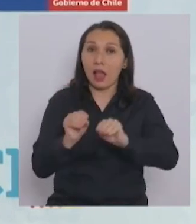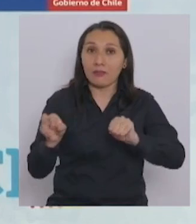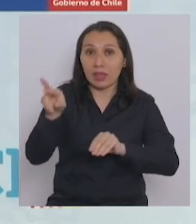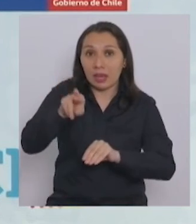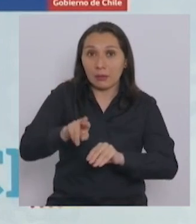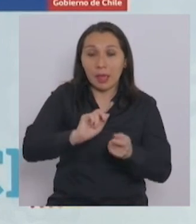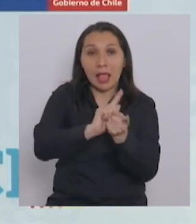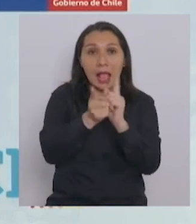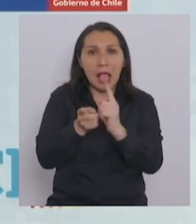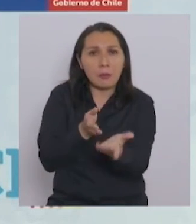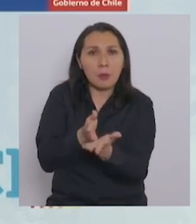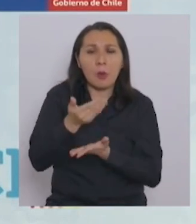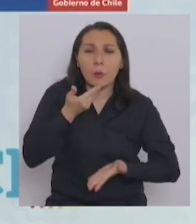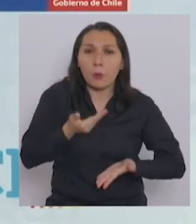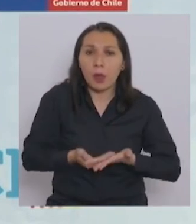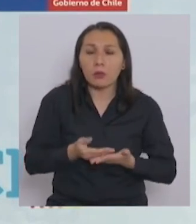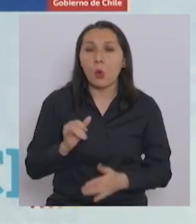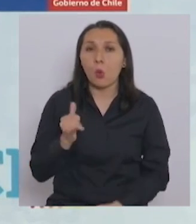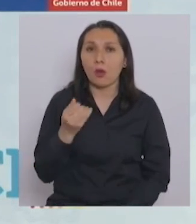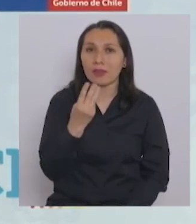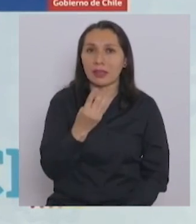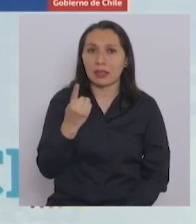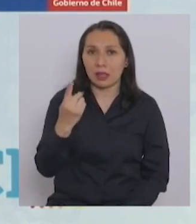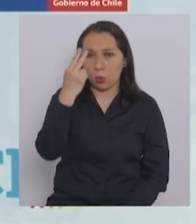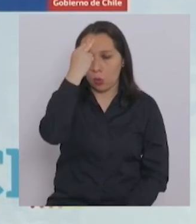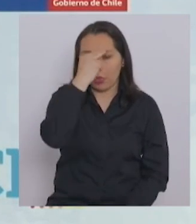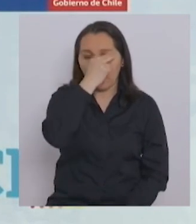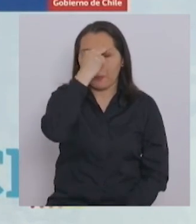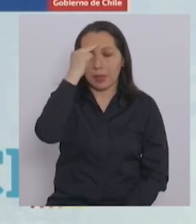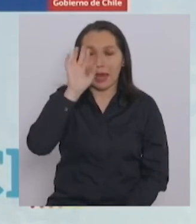que todos estos cambios entran en vigencia el jueves 31 de marzo a las 5 a.m.